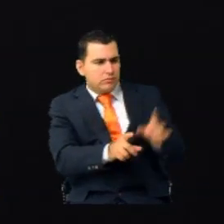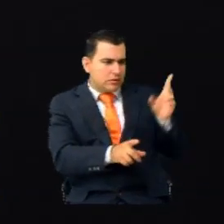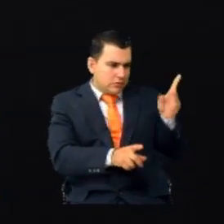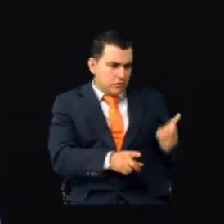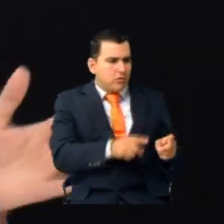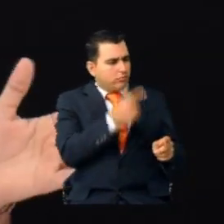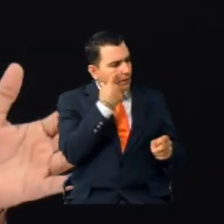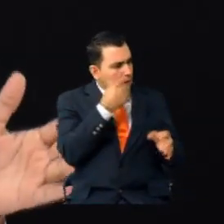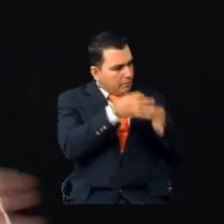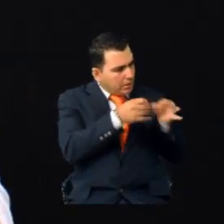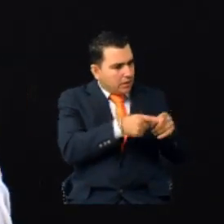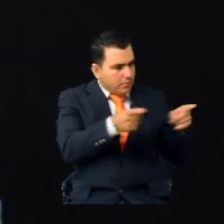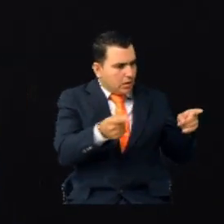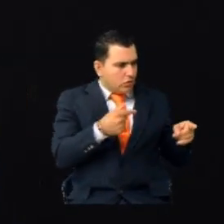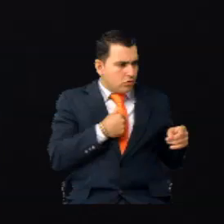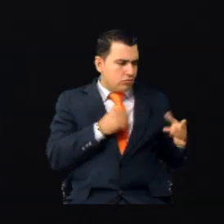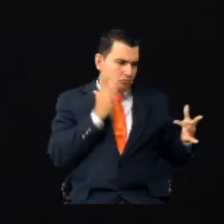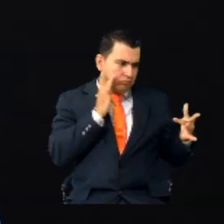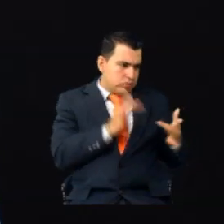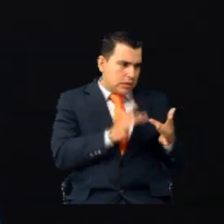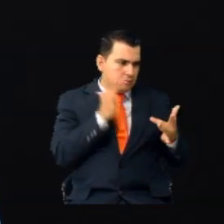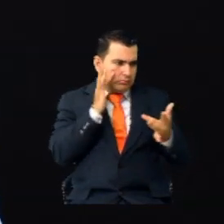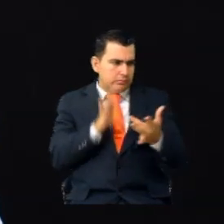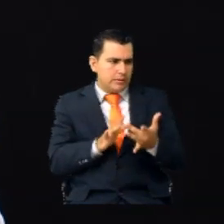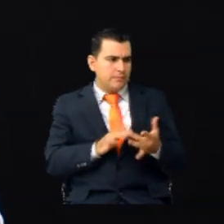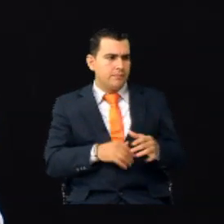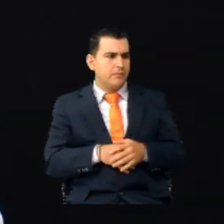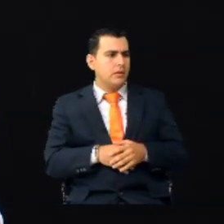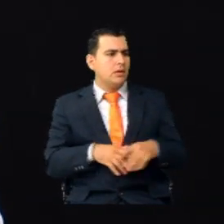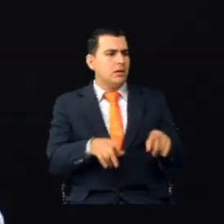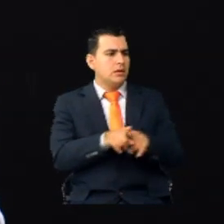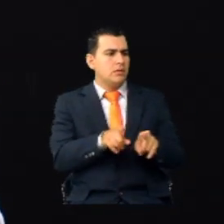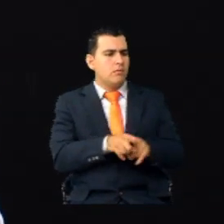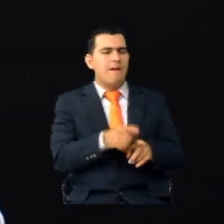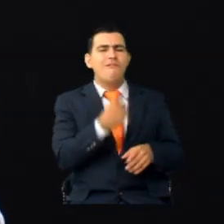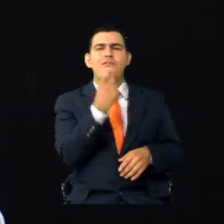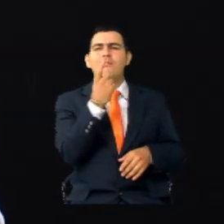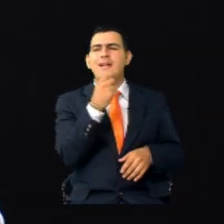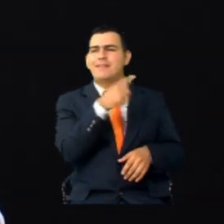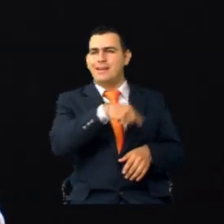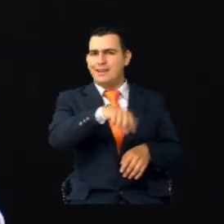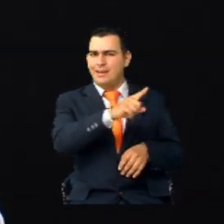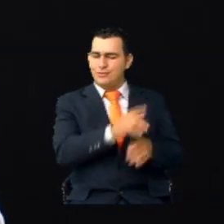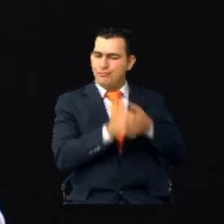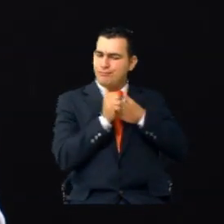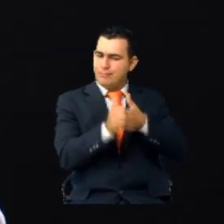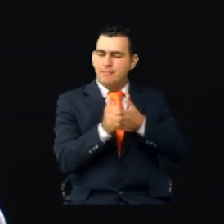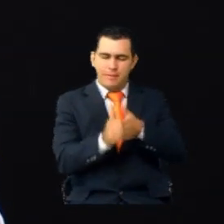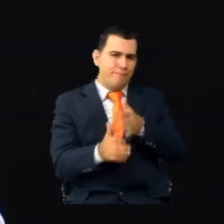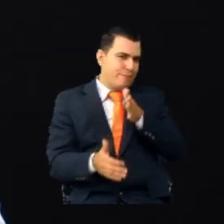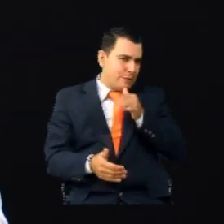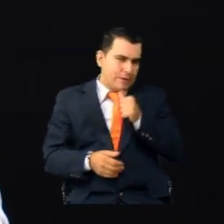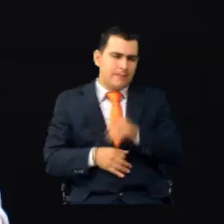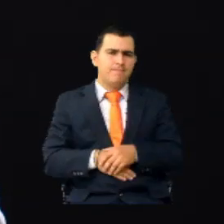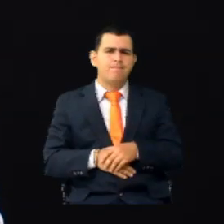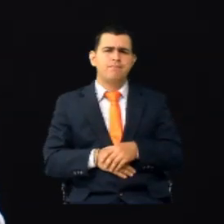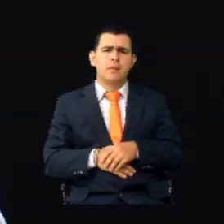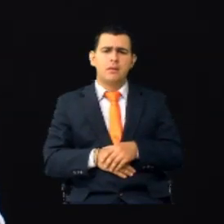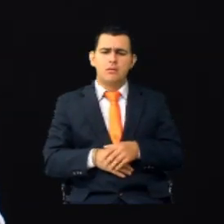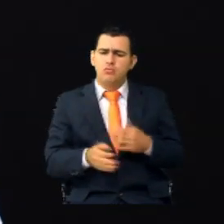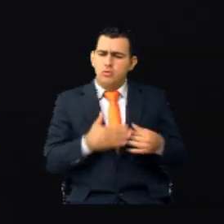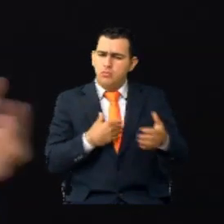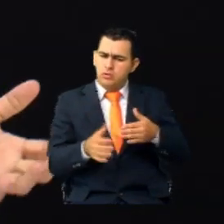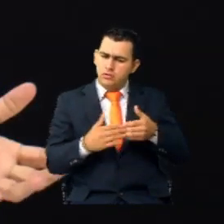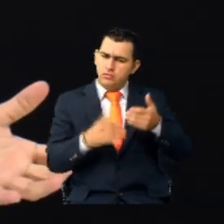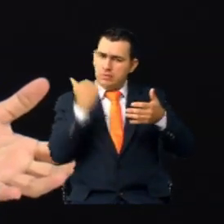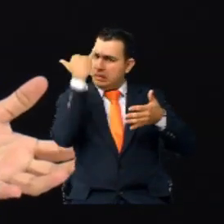ciudad, que claramente no han tenido un buen piloto al frente de sus decisiones. En ese orden de ideas también decirle